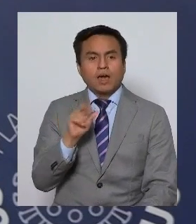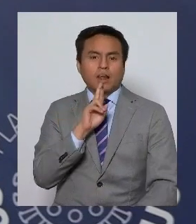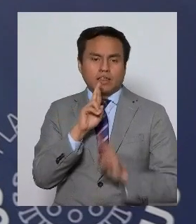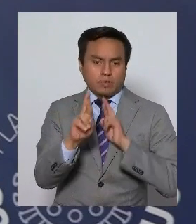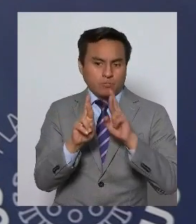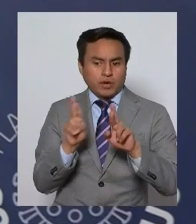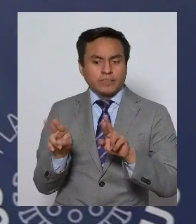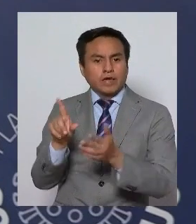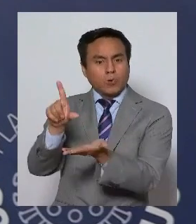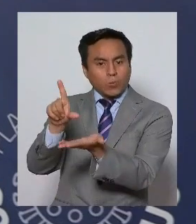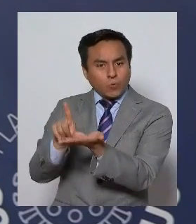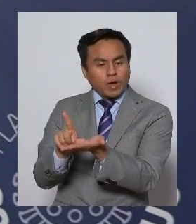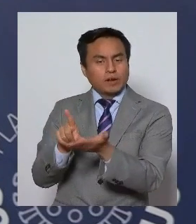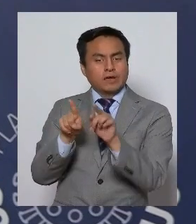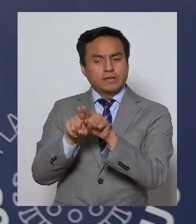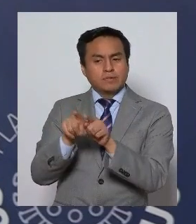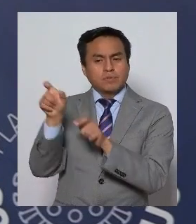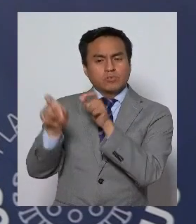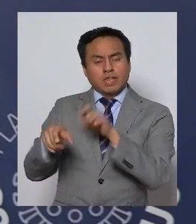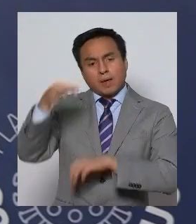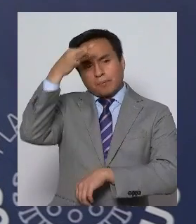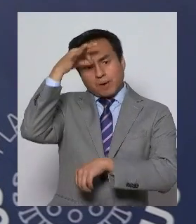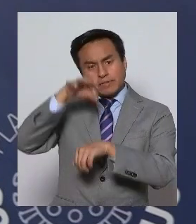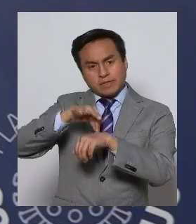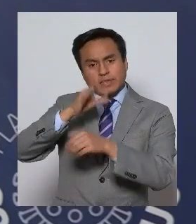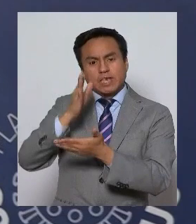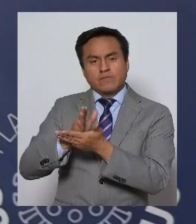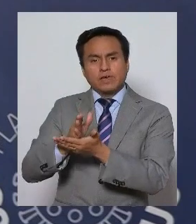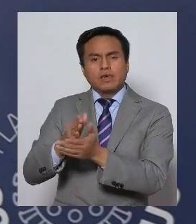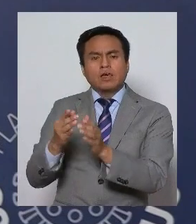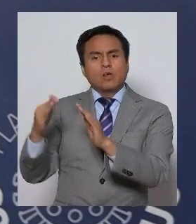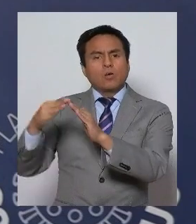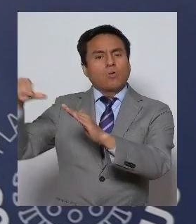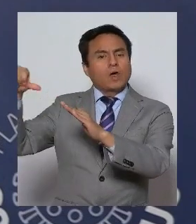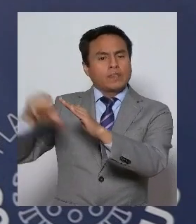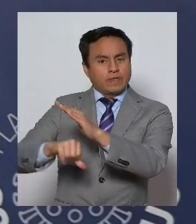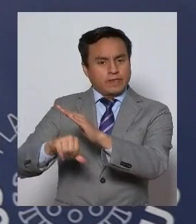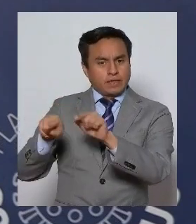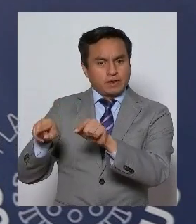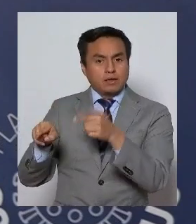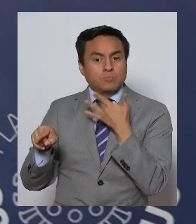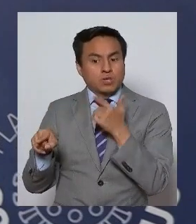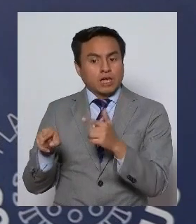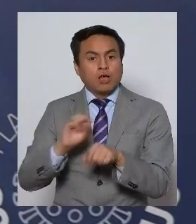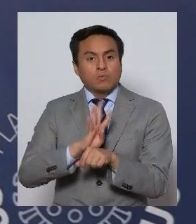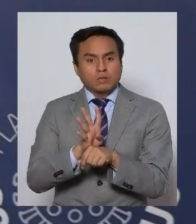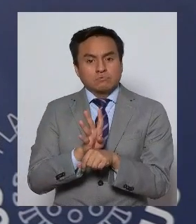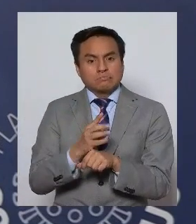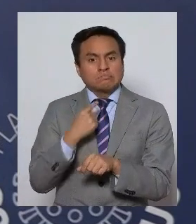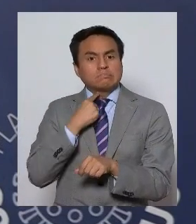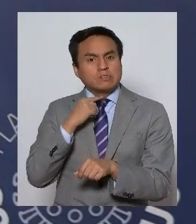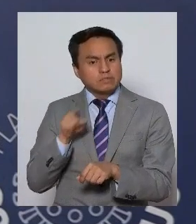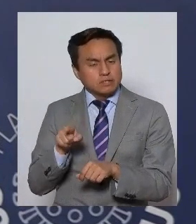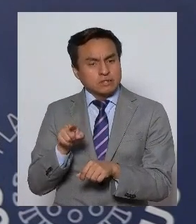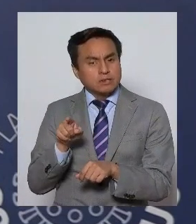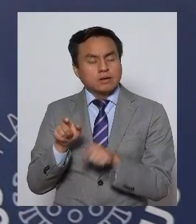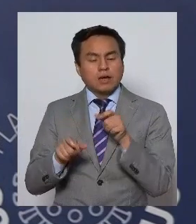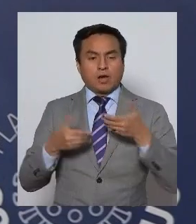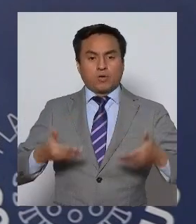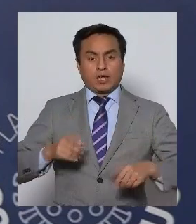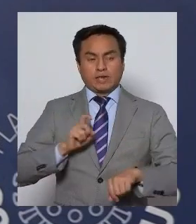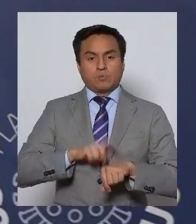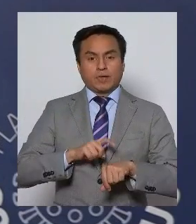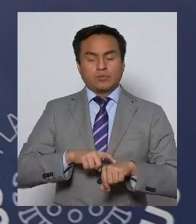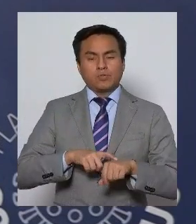para ser un lugar donde se reciben pacientes que deben hacer cuarentena porque son COVID positivos. Estamos trasladando en este